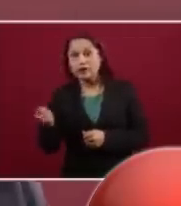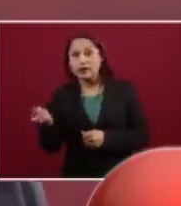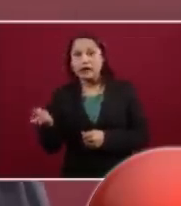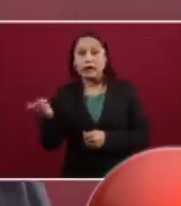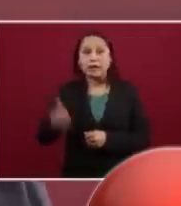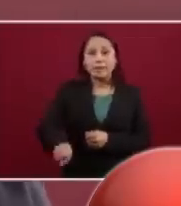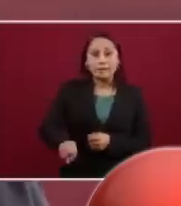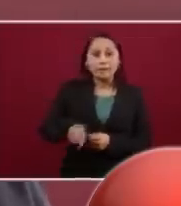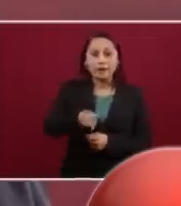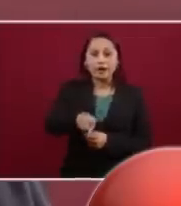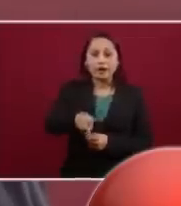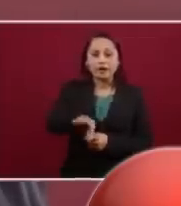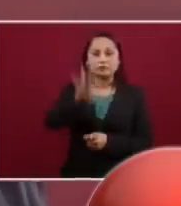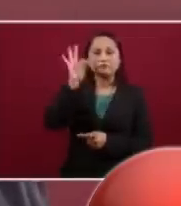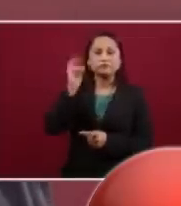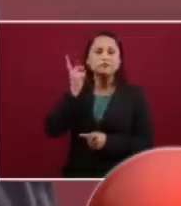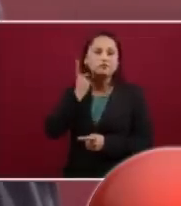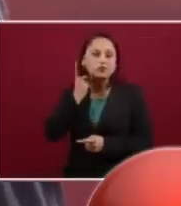iba a ser diputado, al que iba a ser